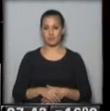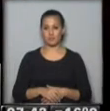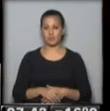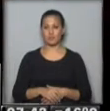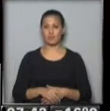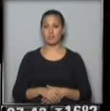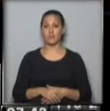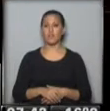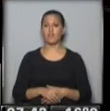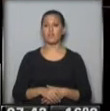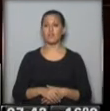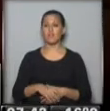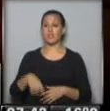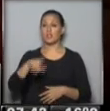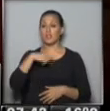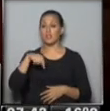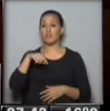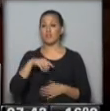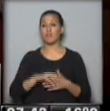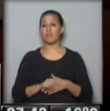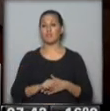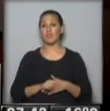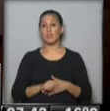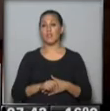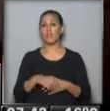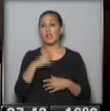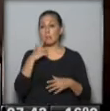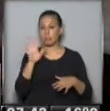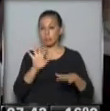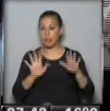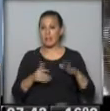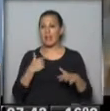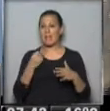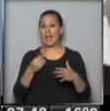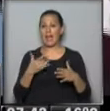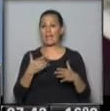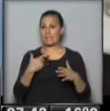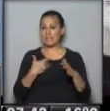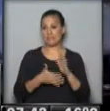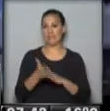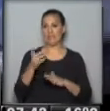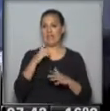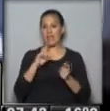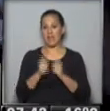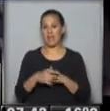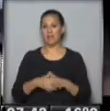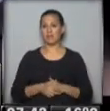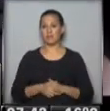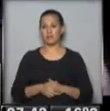Estamos afilando el cuchillo para entrarle al churrasco directamente.